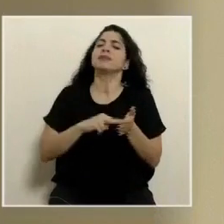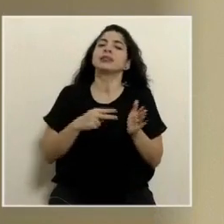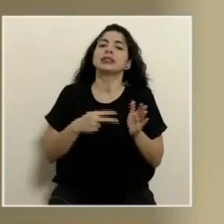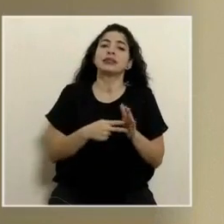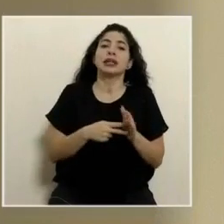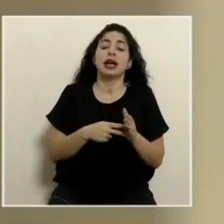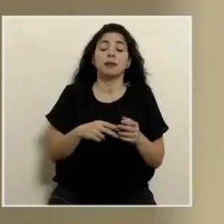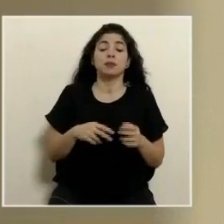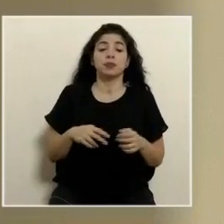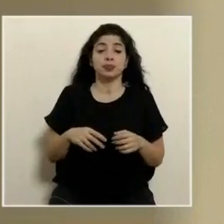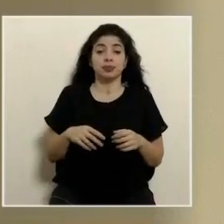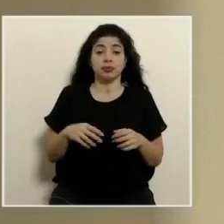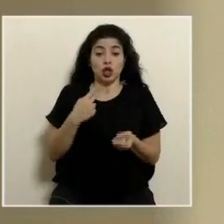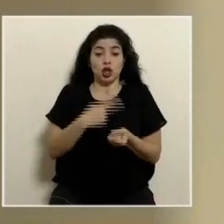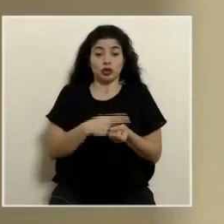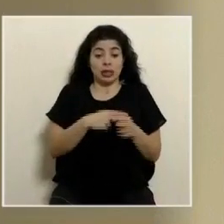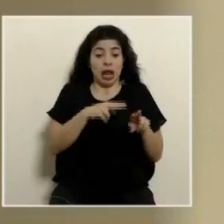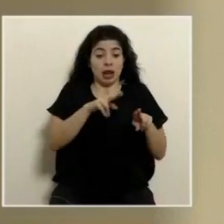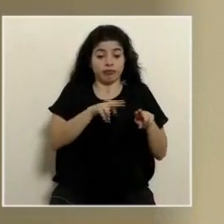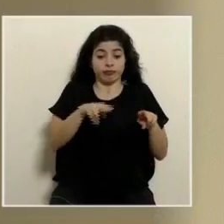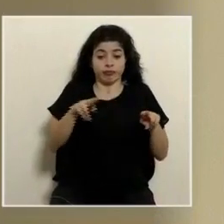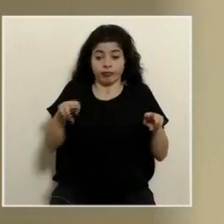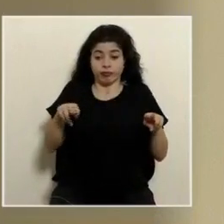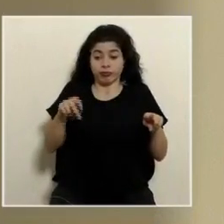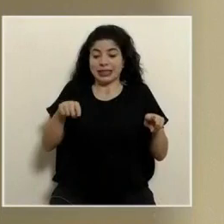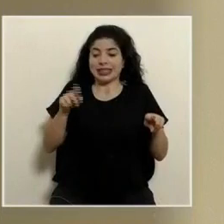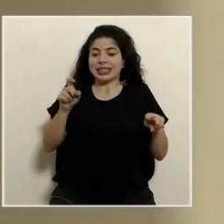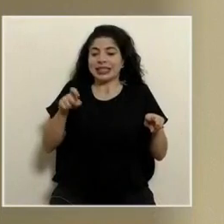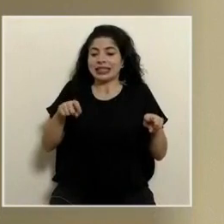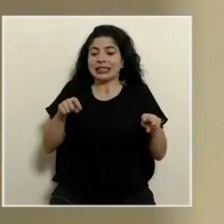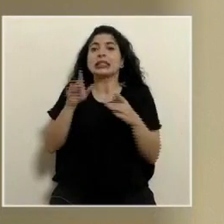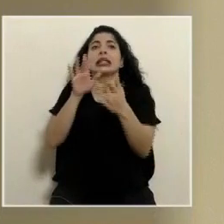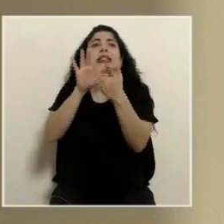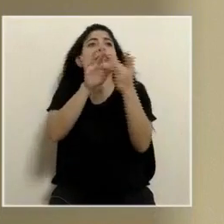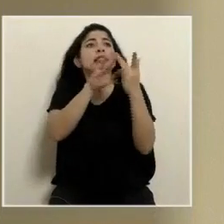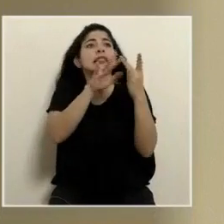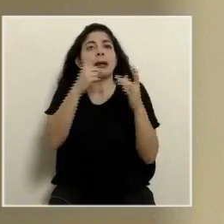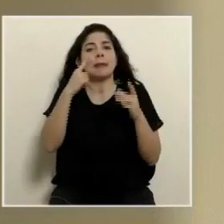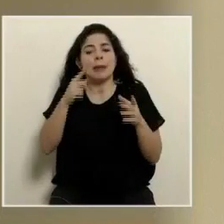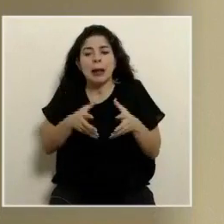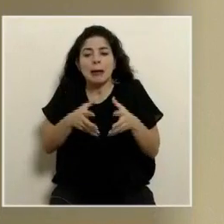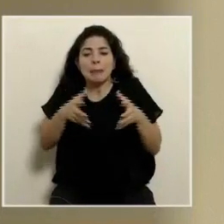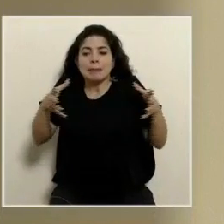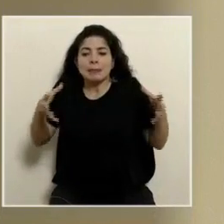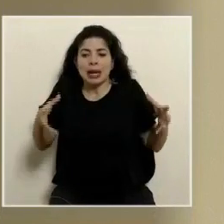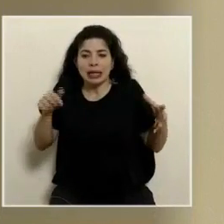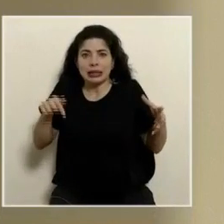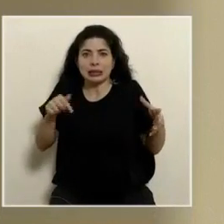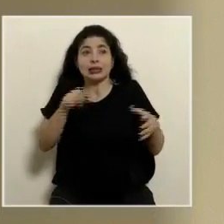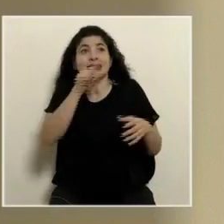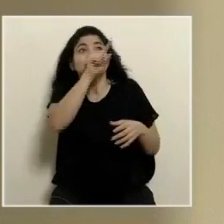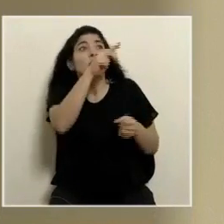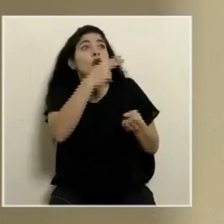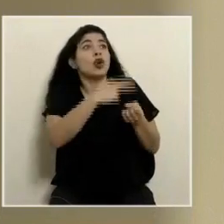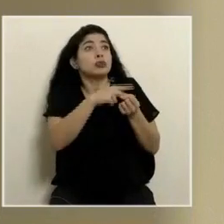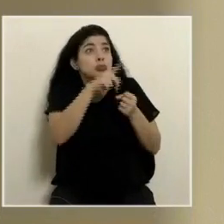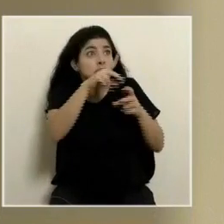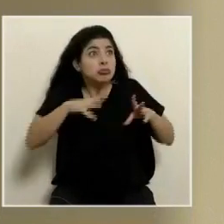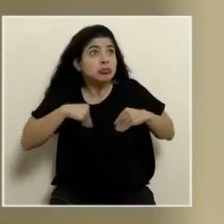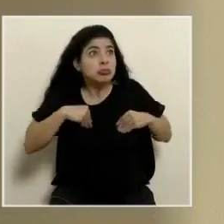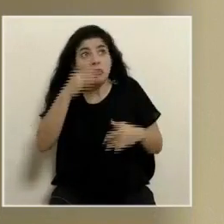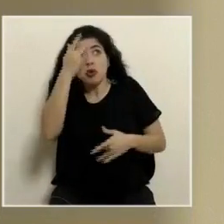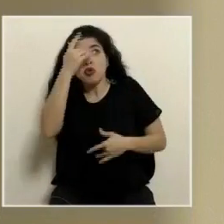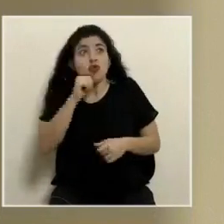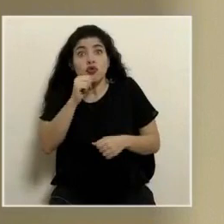de ampliar y fortalecer en red centros de salud que asuman más pacientes no